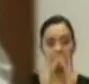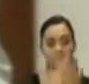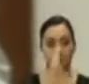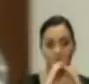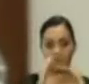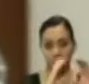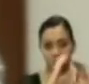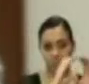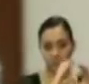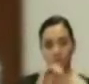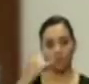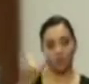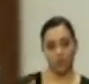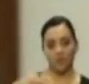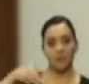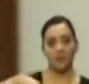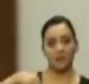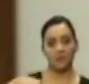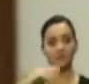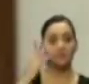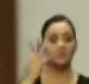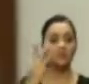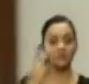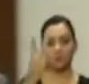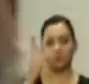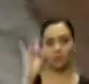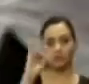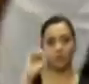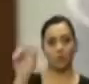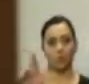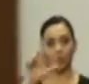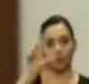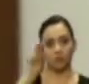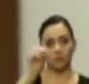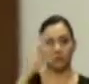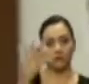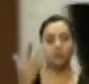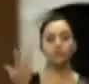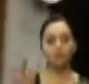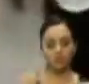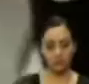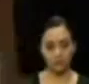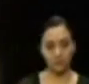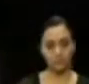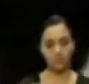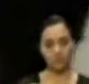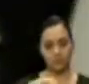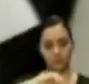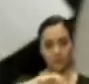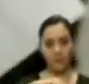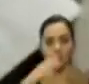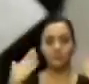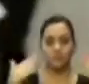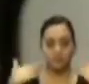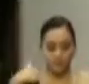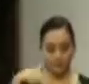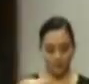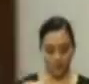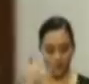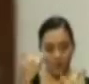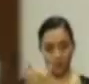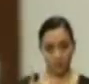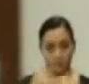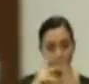comunicación hoy martes 28 de julio de 2015 desde la ciudad de Guayaquil. La señal de este programa llega a